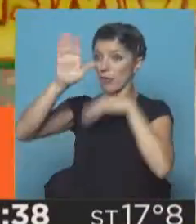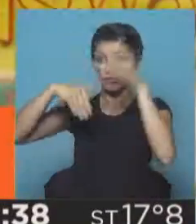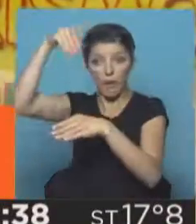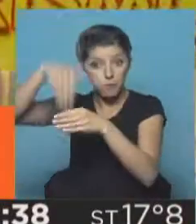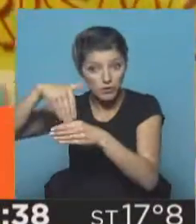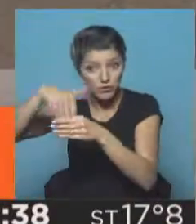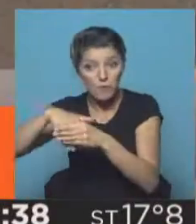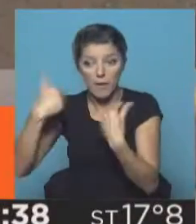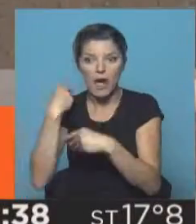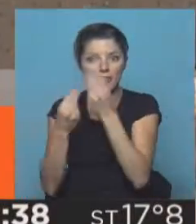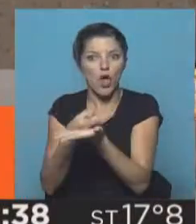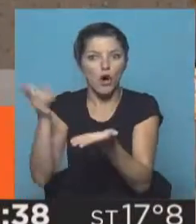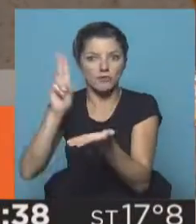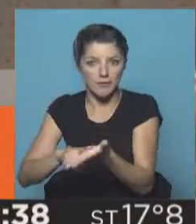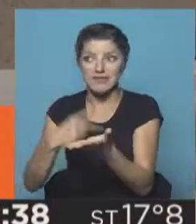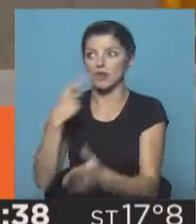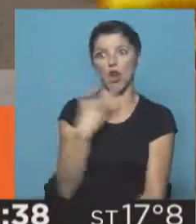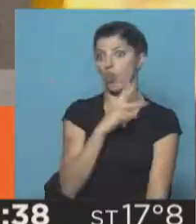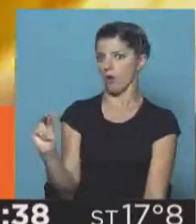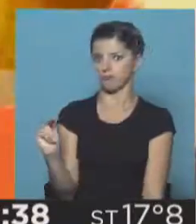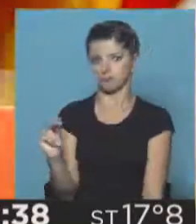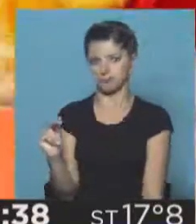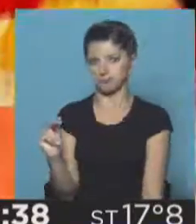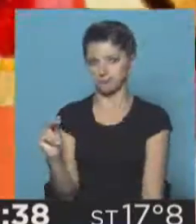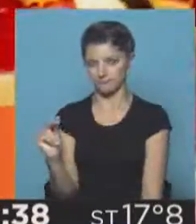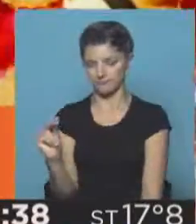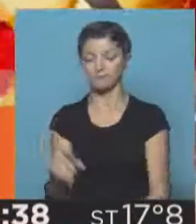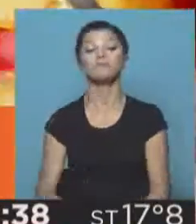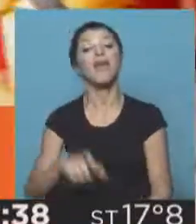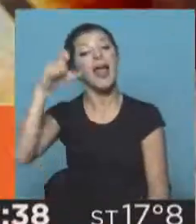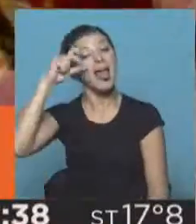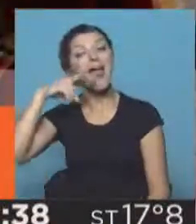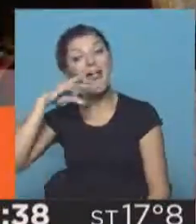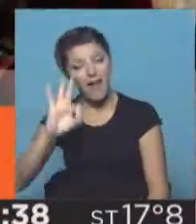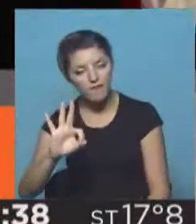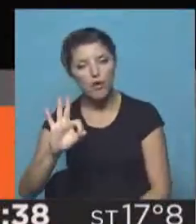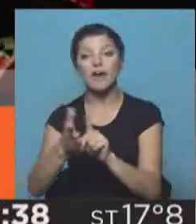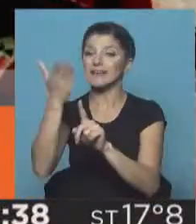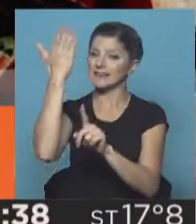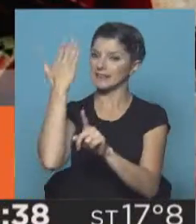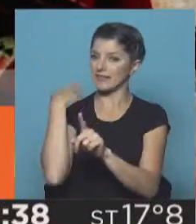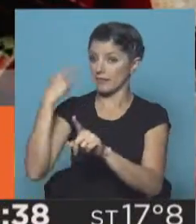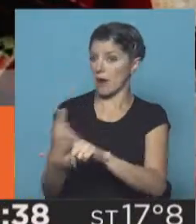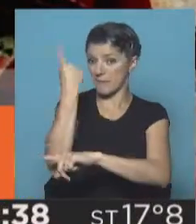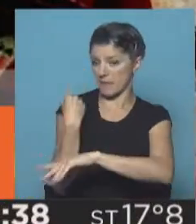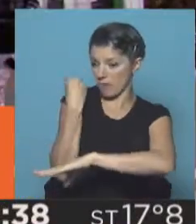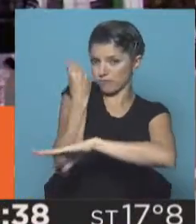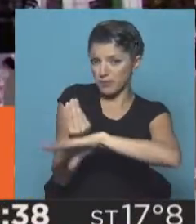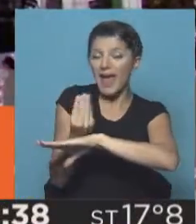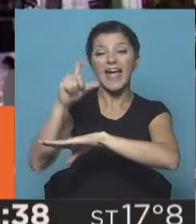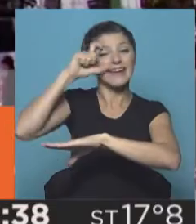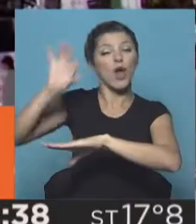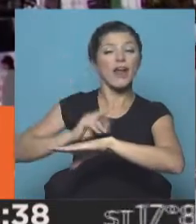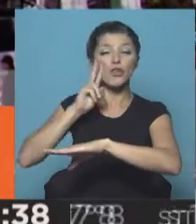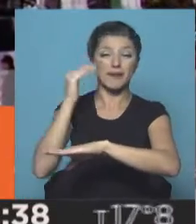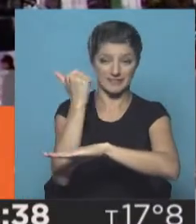fin al deseo de una nueva reelección en Bolivia. Evo Morales, quien fue investido por primera vez en enero de 2006, fue